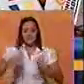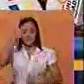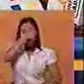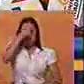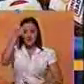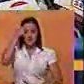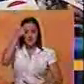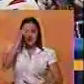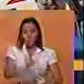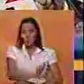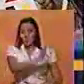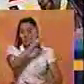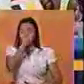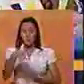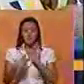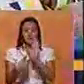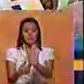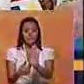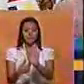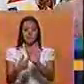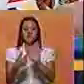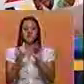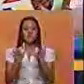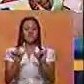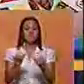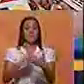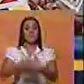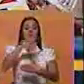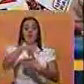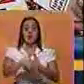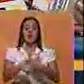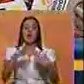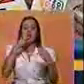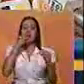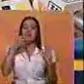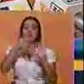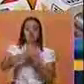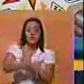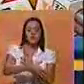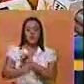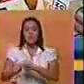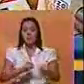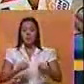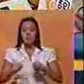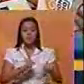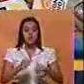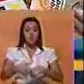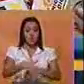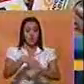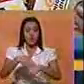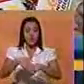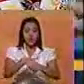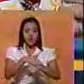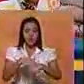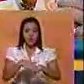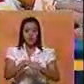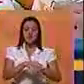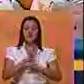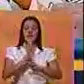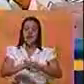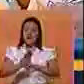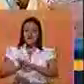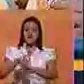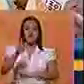otros programas, Aló Presidente es un programa donde se habla de la gestión de gobierno. Se les